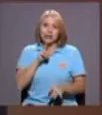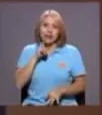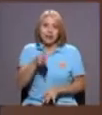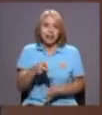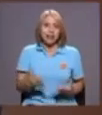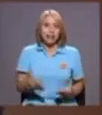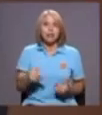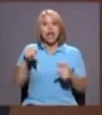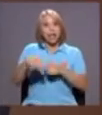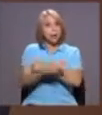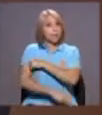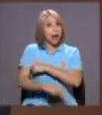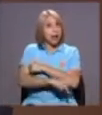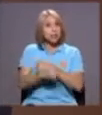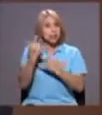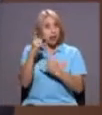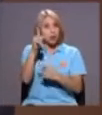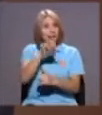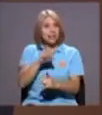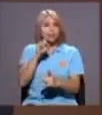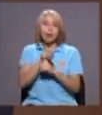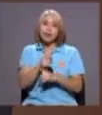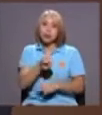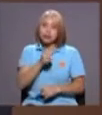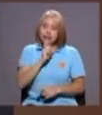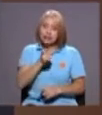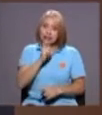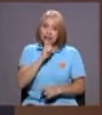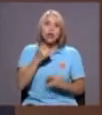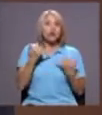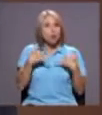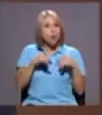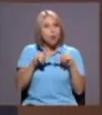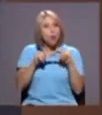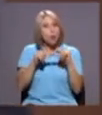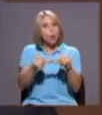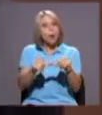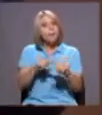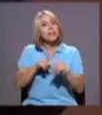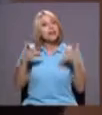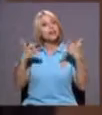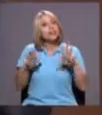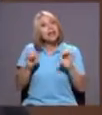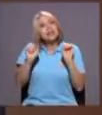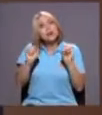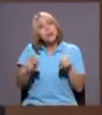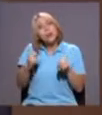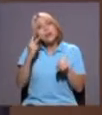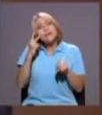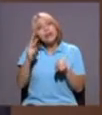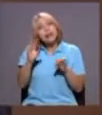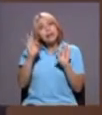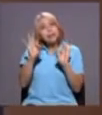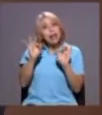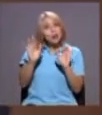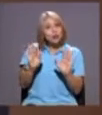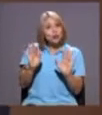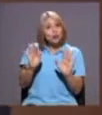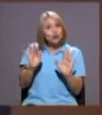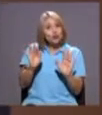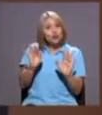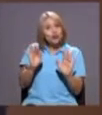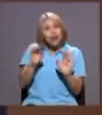situación muy dramática, sigue estando en una situación difícil, pero por lo menos ya se puede ver la luz al final del túnel. No es que hayamos salido del túnel,